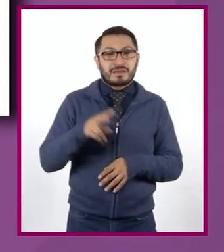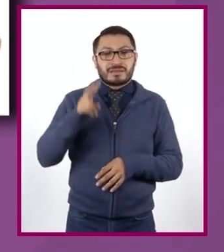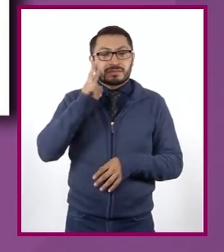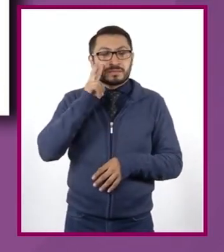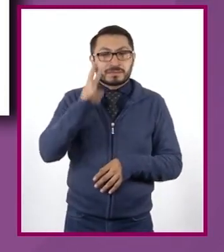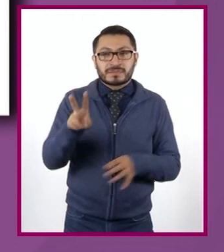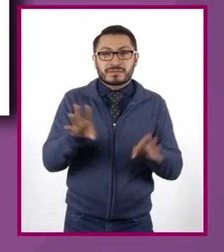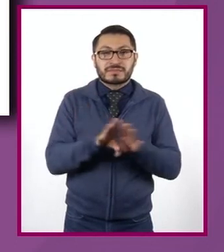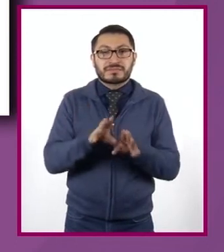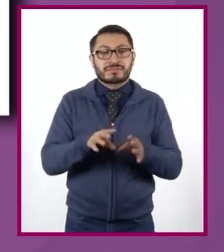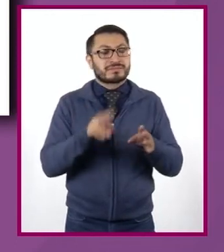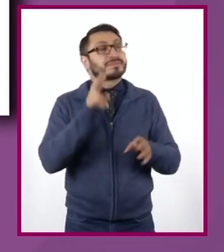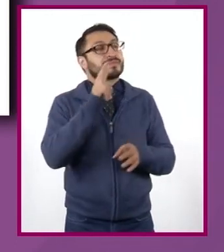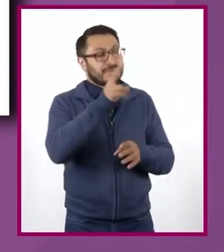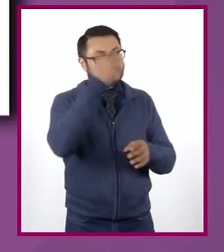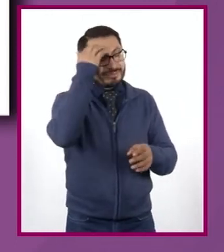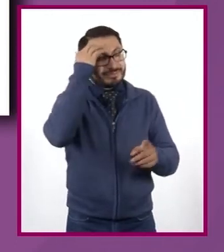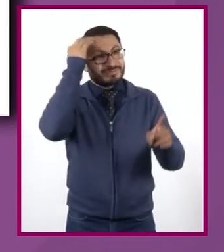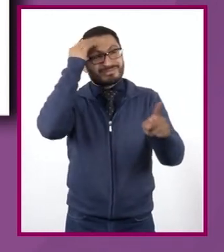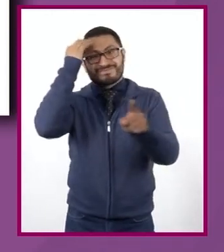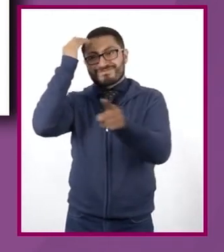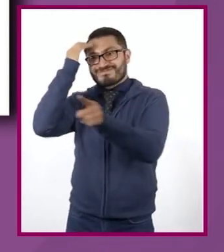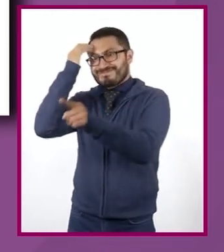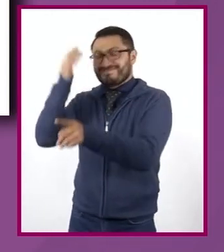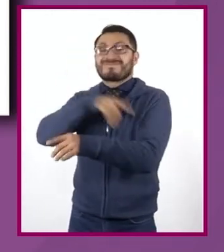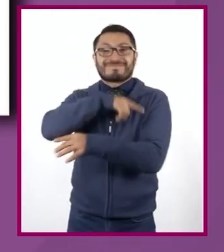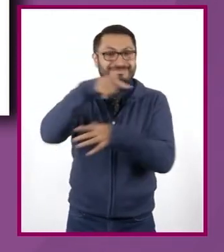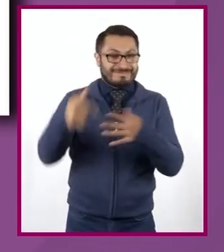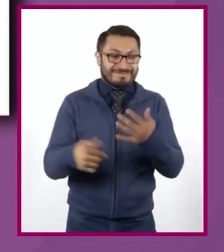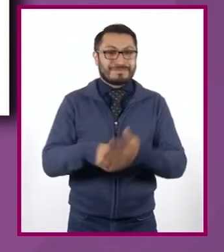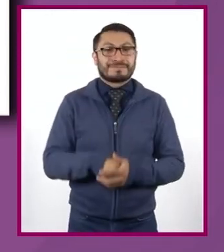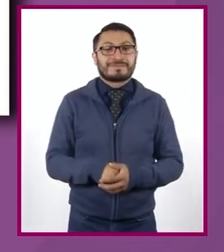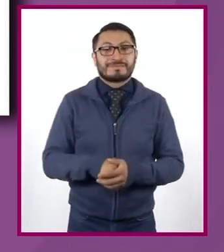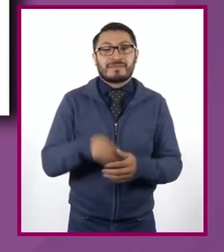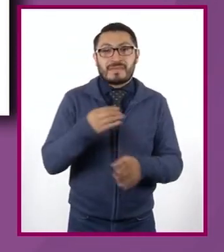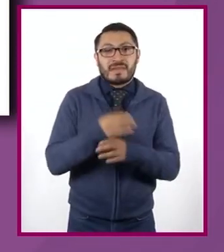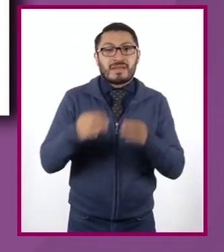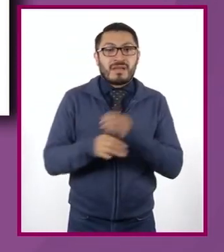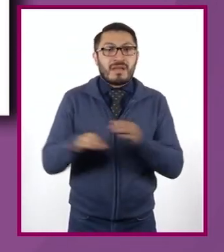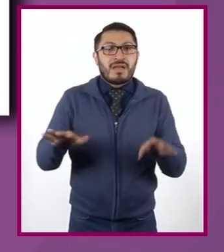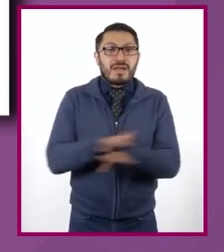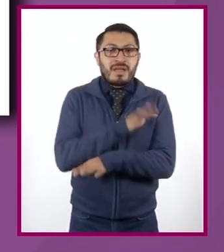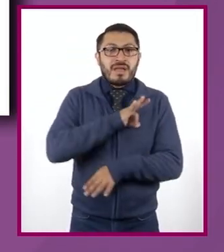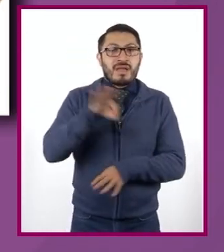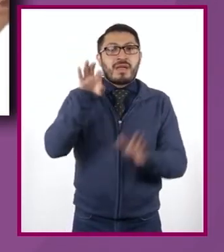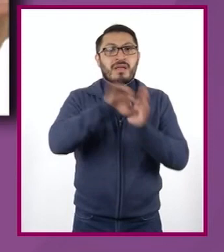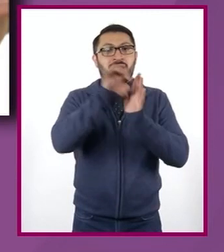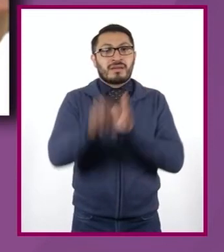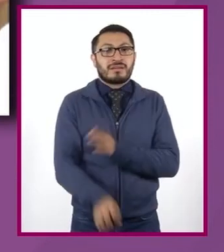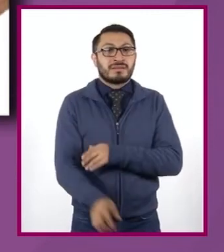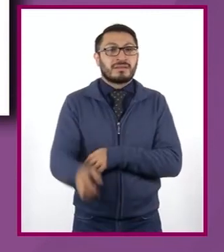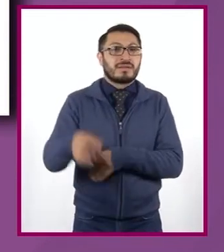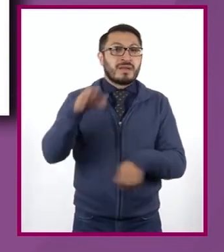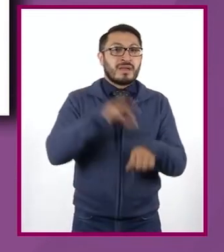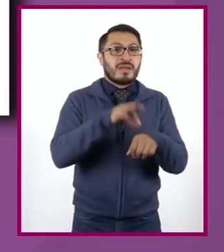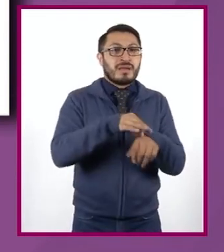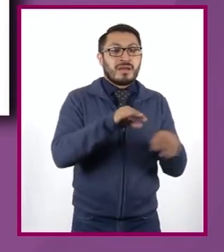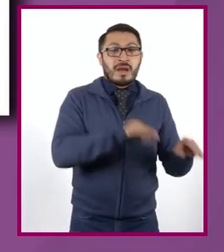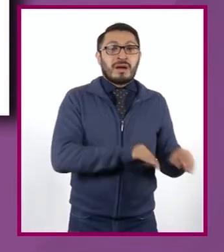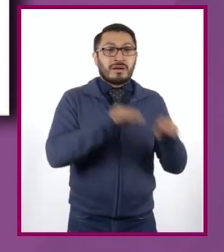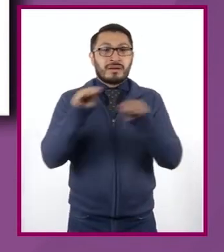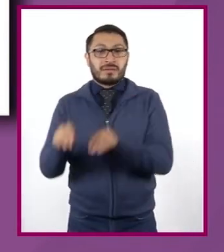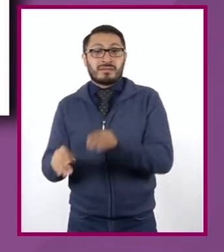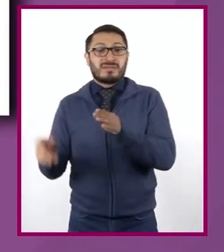de referencia para lo demás. Hay cosas que pueden cambiar. Por ejemplo, el doctor se puede mudar,